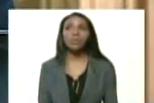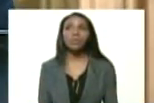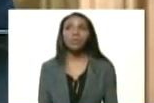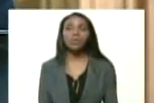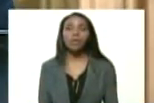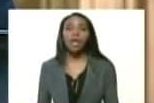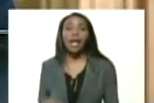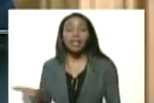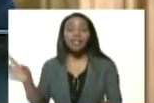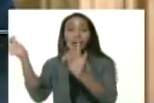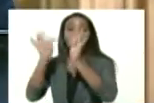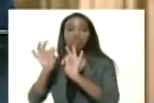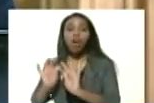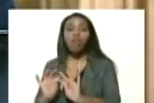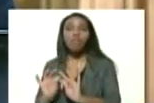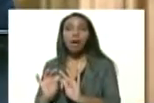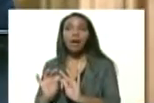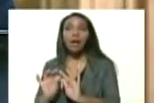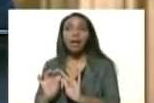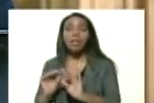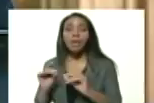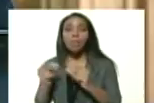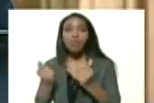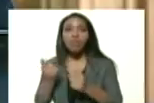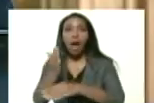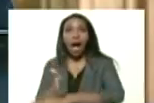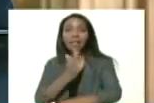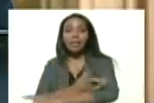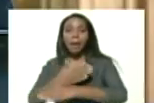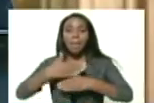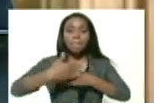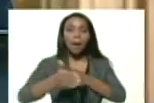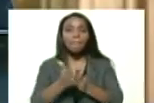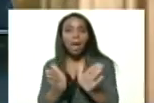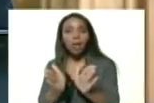con esta medida de despistaje ampliado